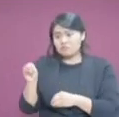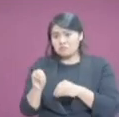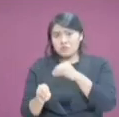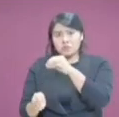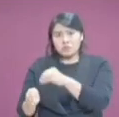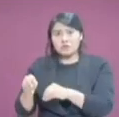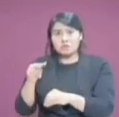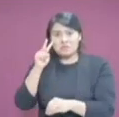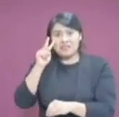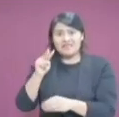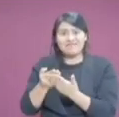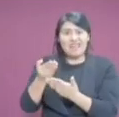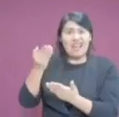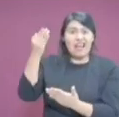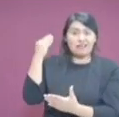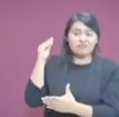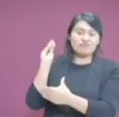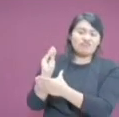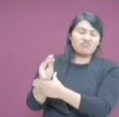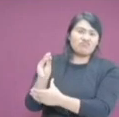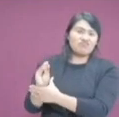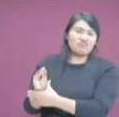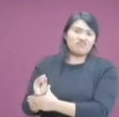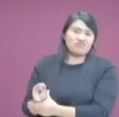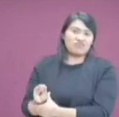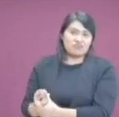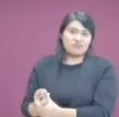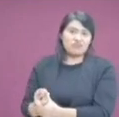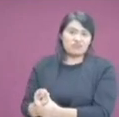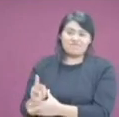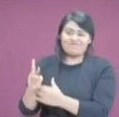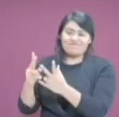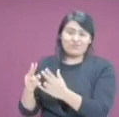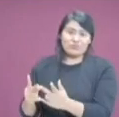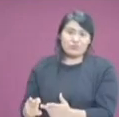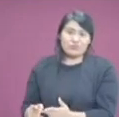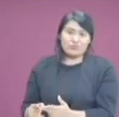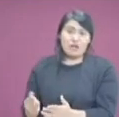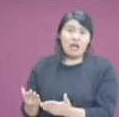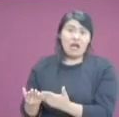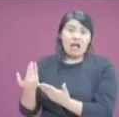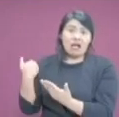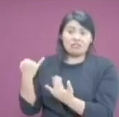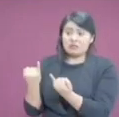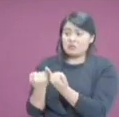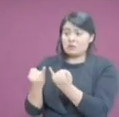del abandono, las ruinas de un hospital que incluso fue inaugurado.